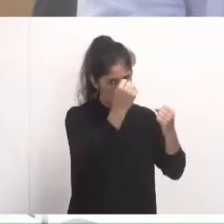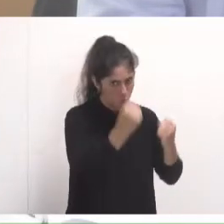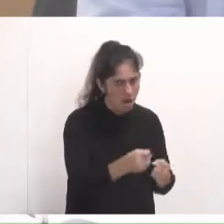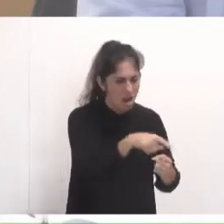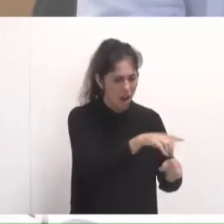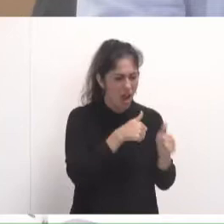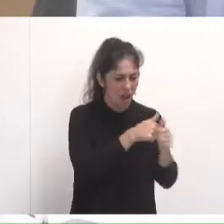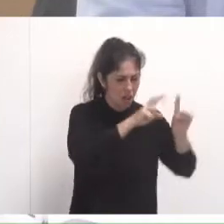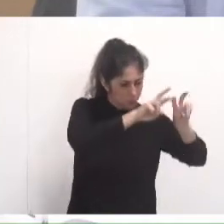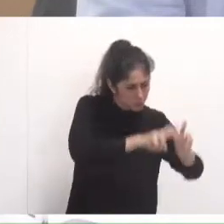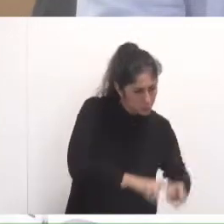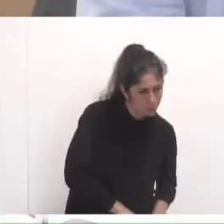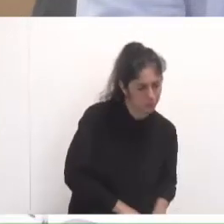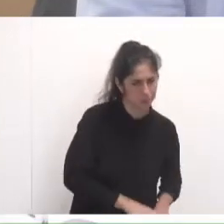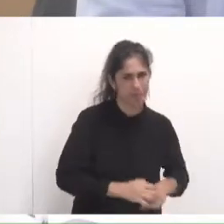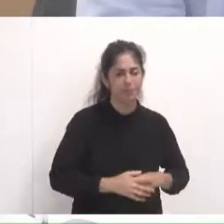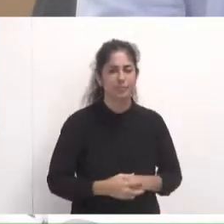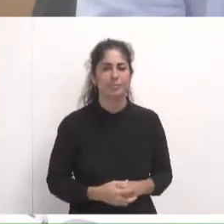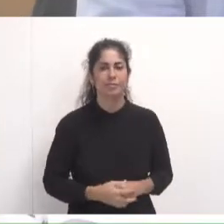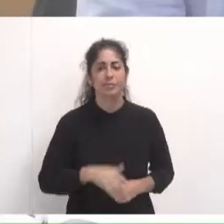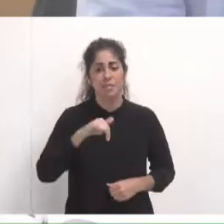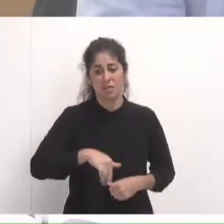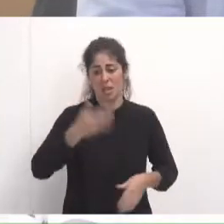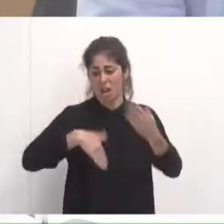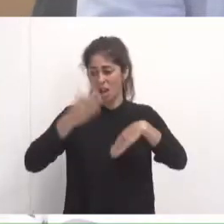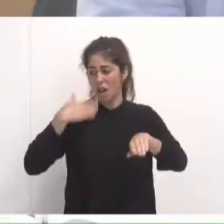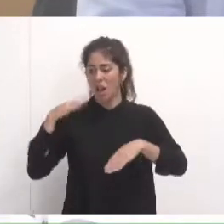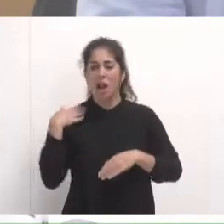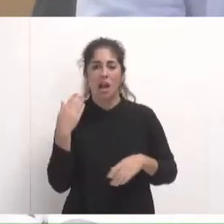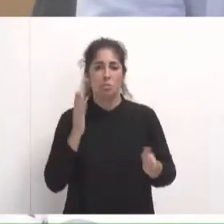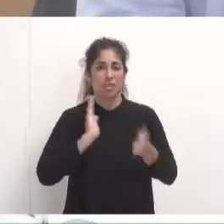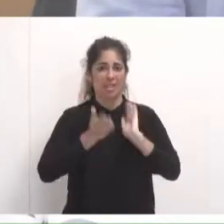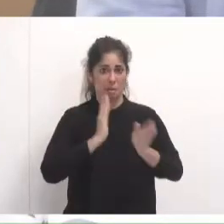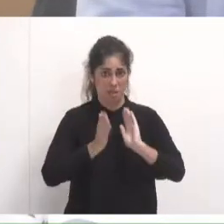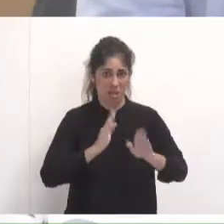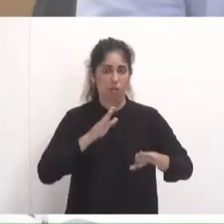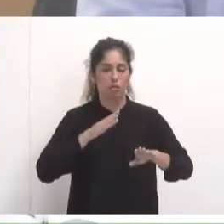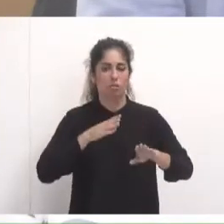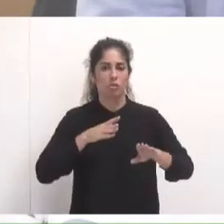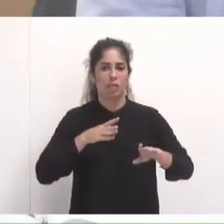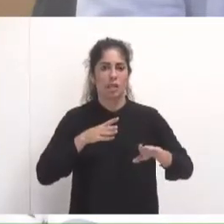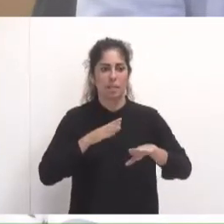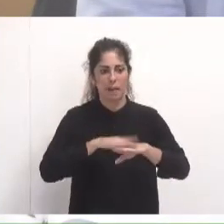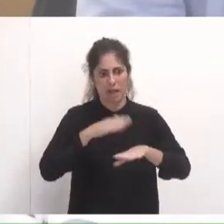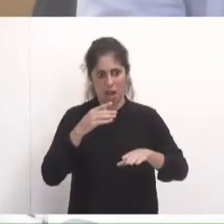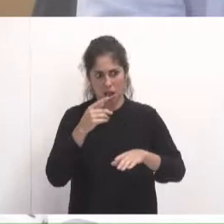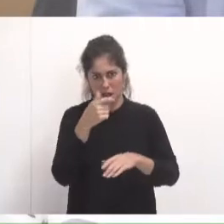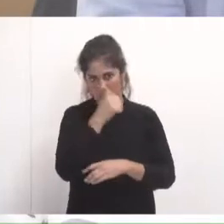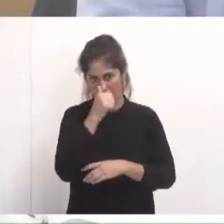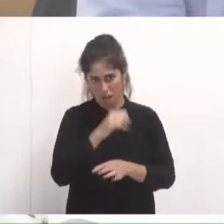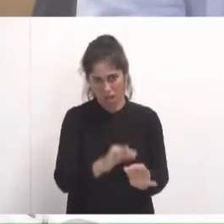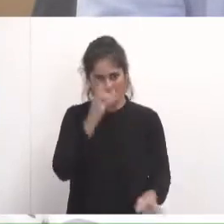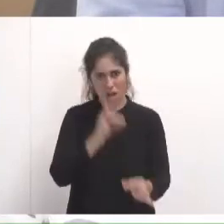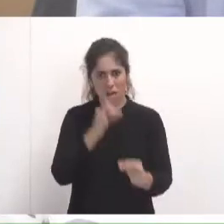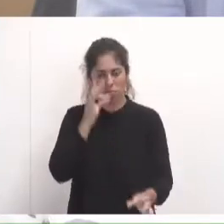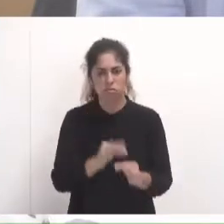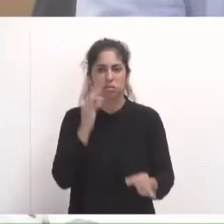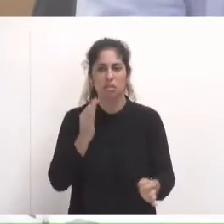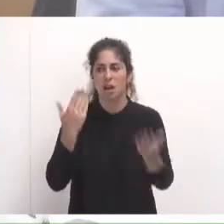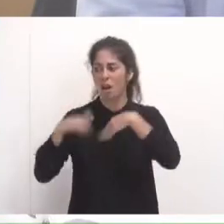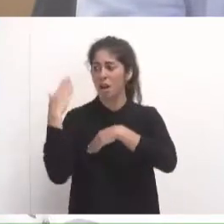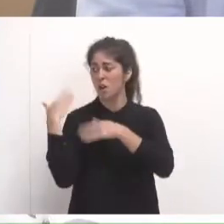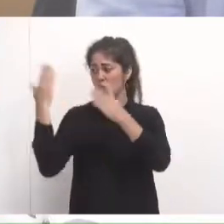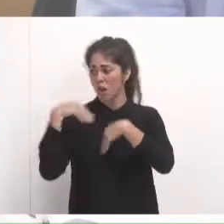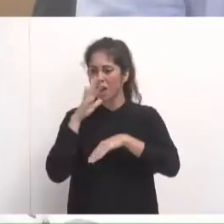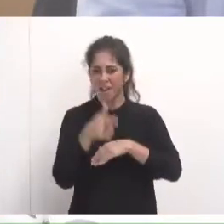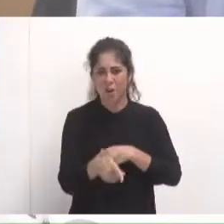no hayamos tenido filoxera en Canarias, pues fíjese cómo ahora provoca que tengamos viñas muy viejas, que hay que tener especial atención por si